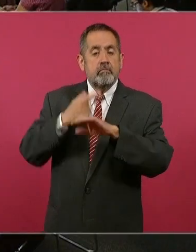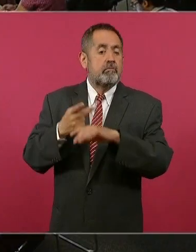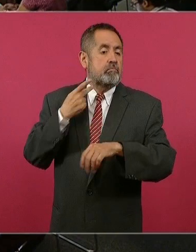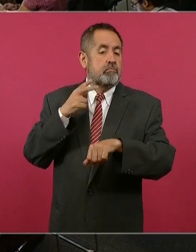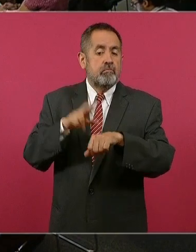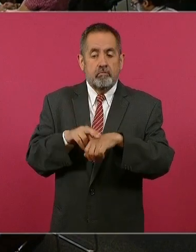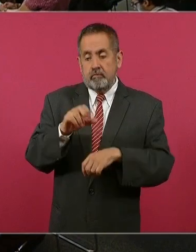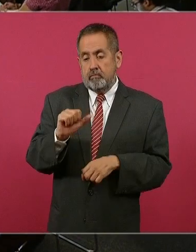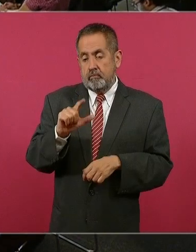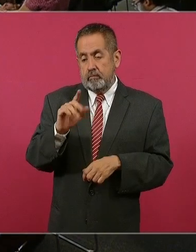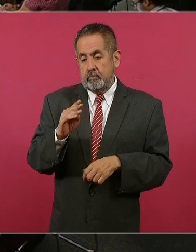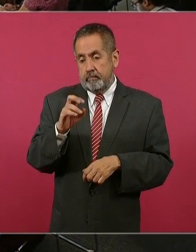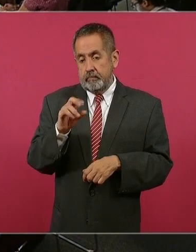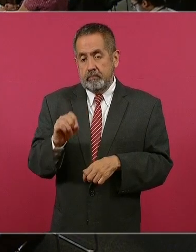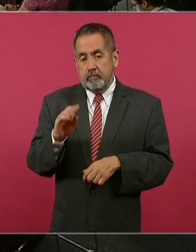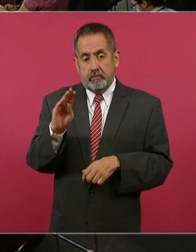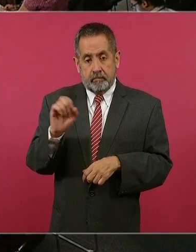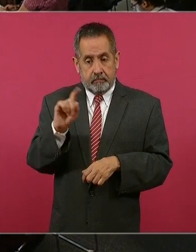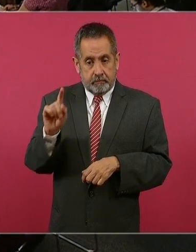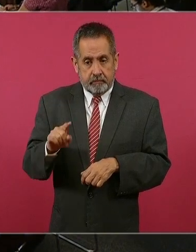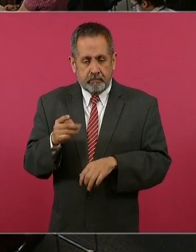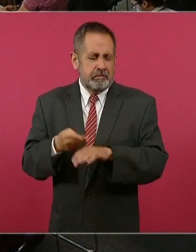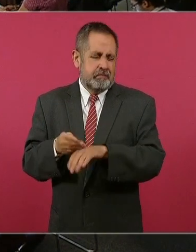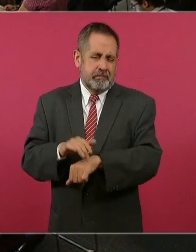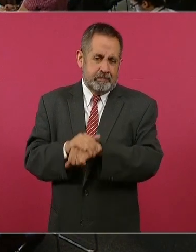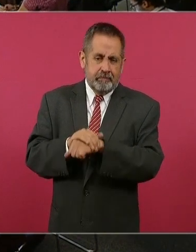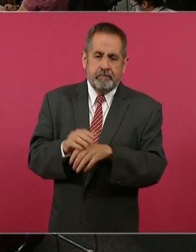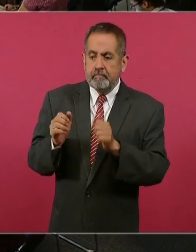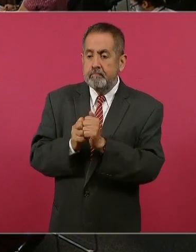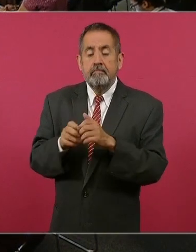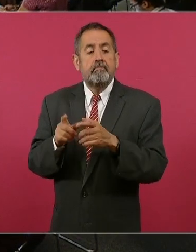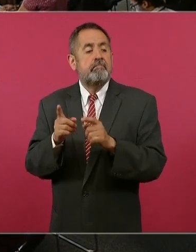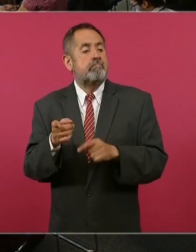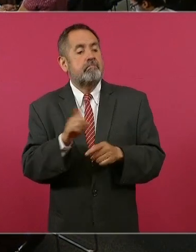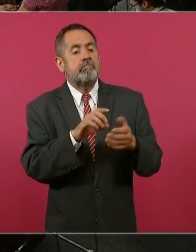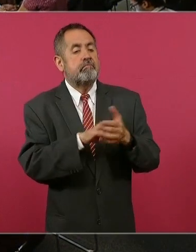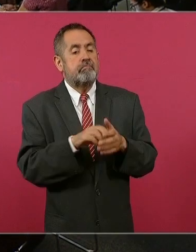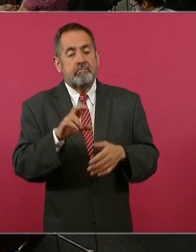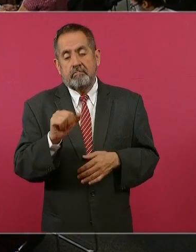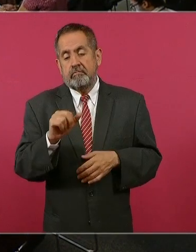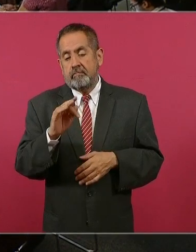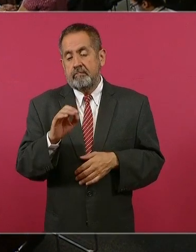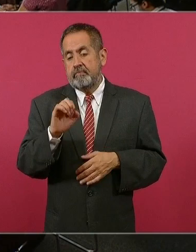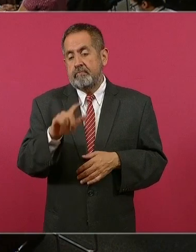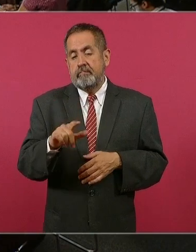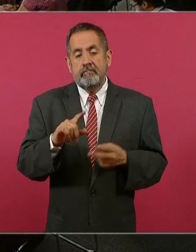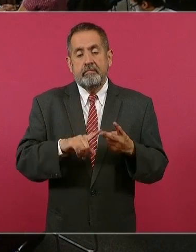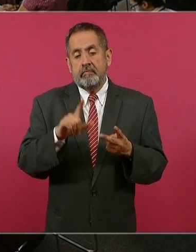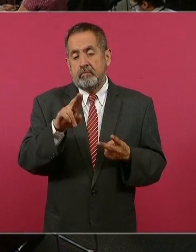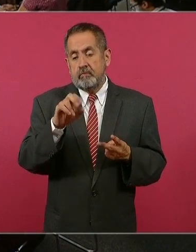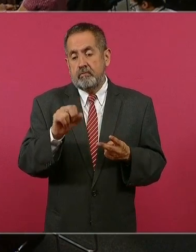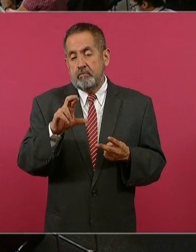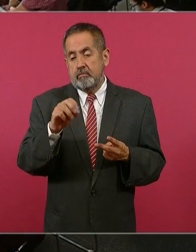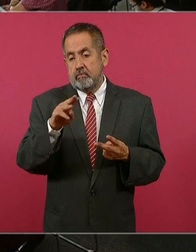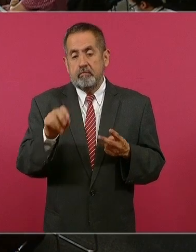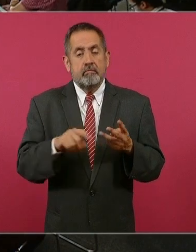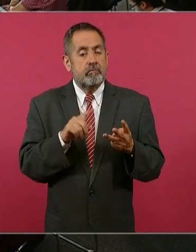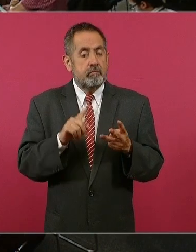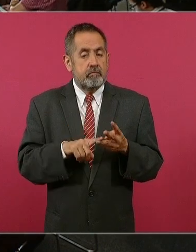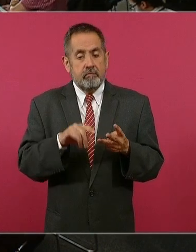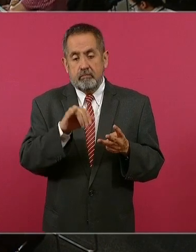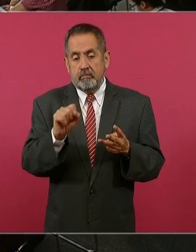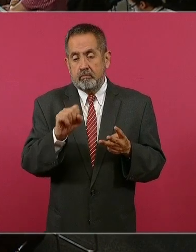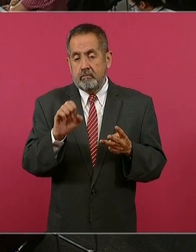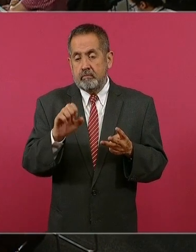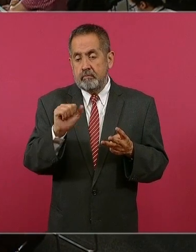procurador Alberto Vaz, y muy amigo, por cierto, de estas personas, Rafael Antrix, Luis Romano Mausili,